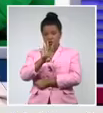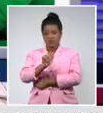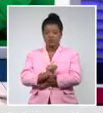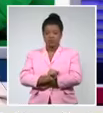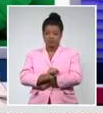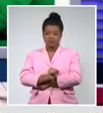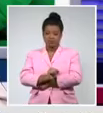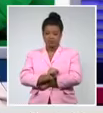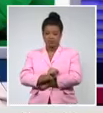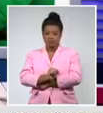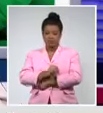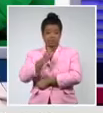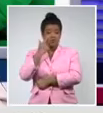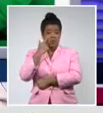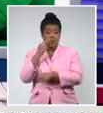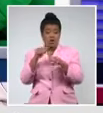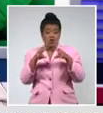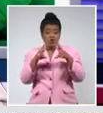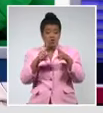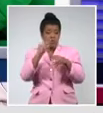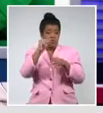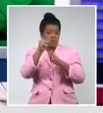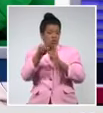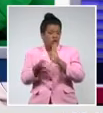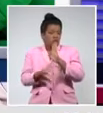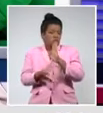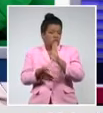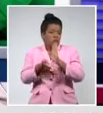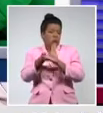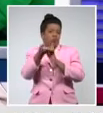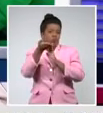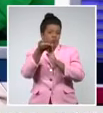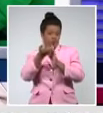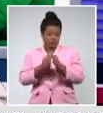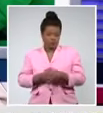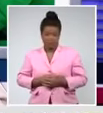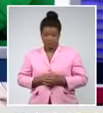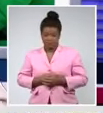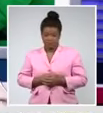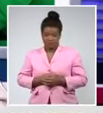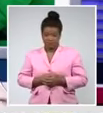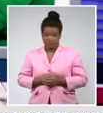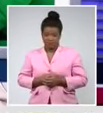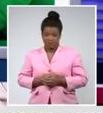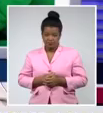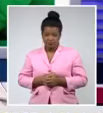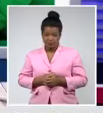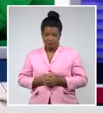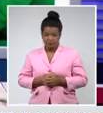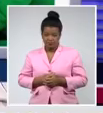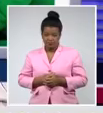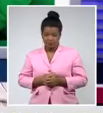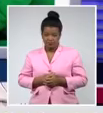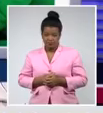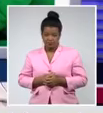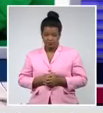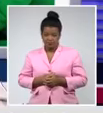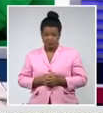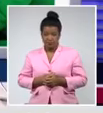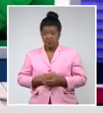Cifra todavía elevada, aunque inferior a los días anteriores. 68 en edades